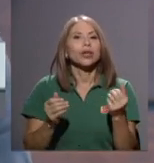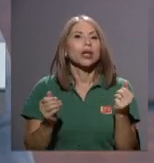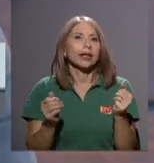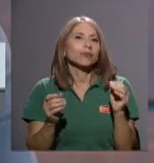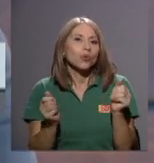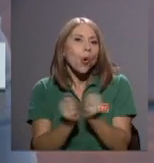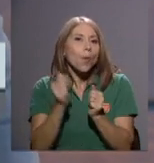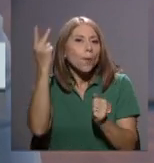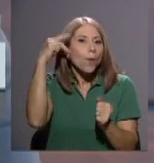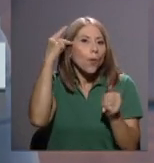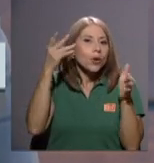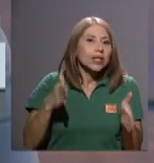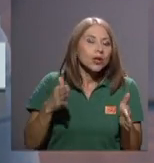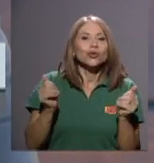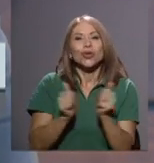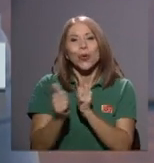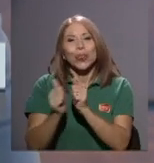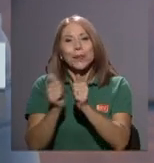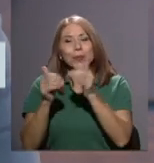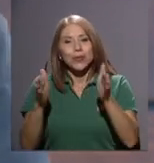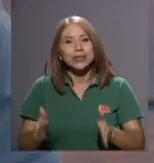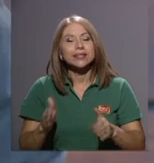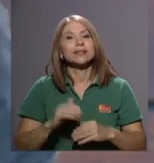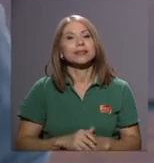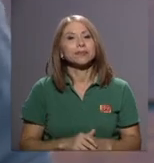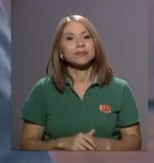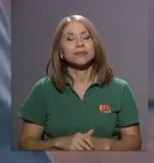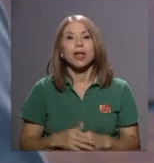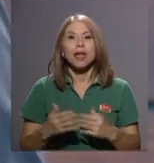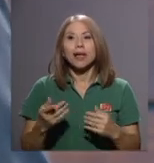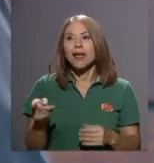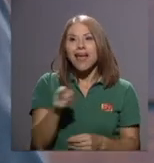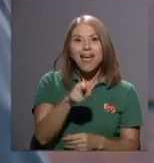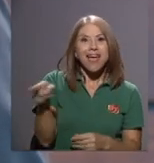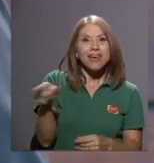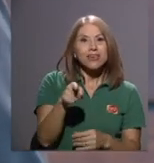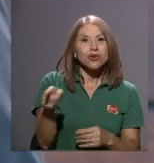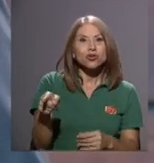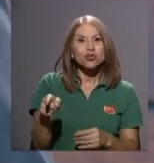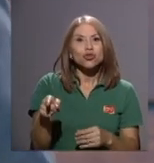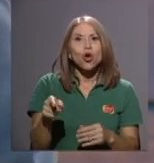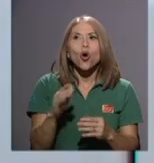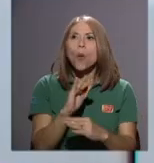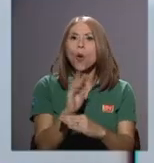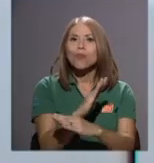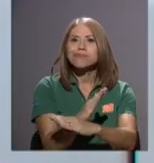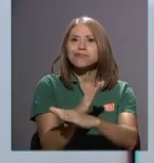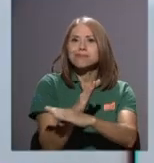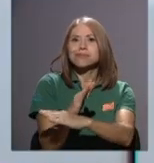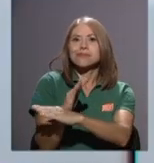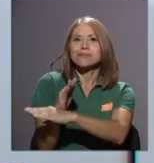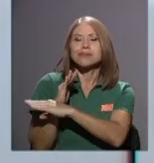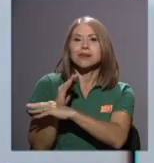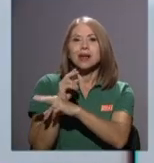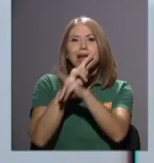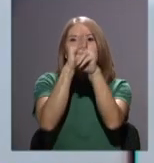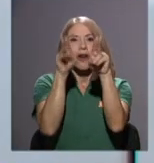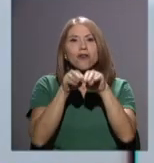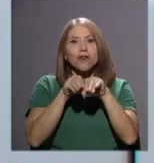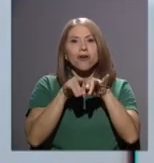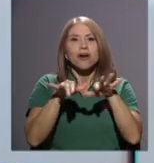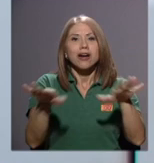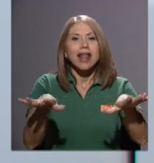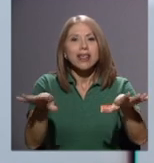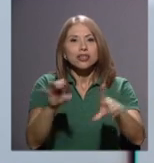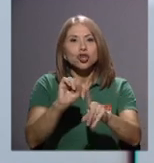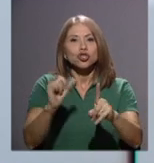todo deportistas que nos hemos encontrado. Y ¿cómo pueden ellos blindar sus redes sociales para que ellas no sean motivo de